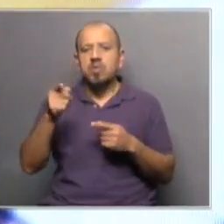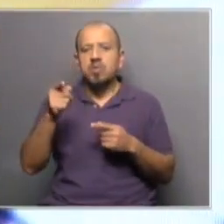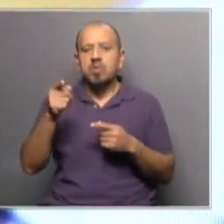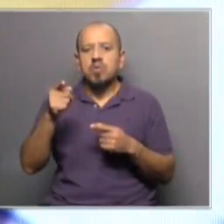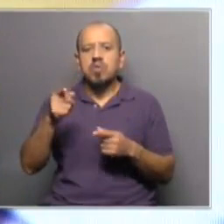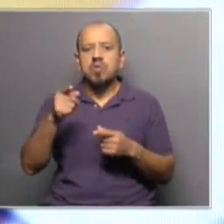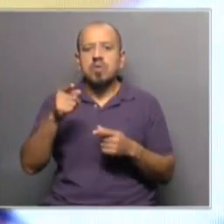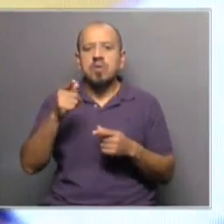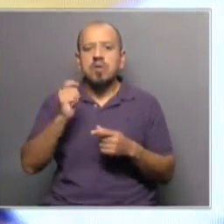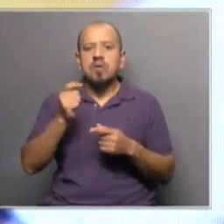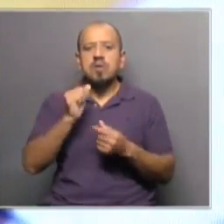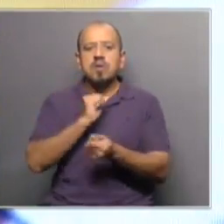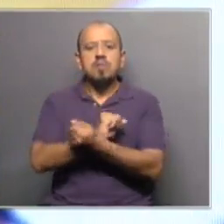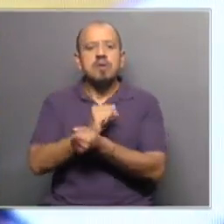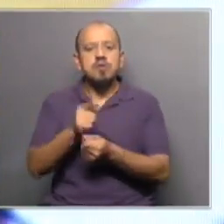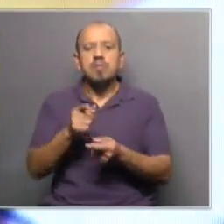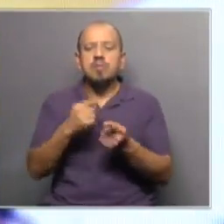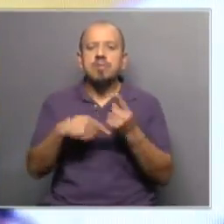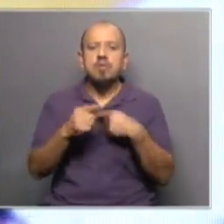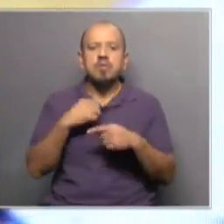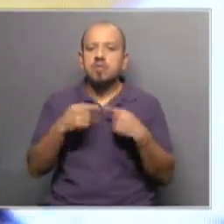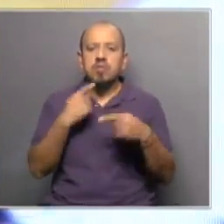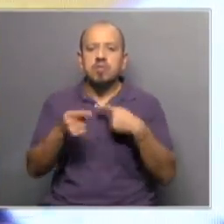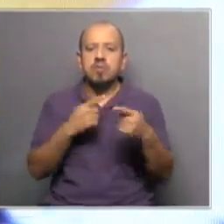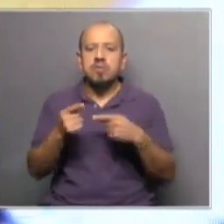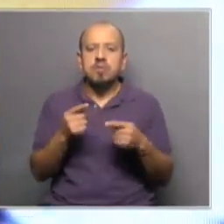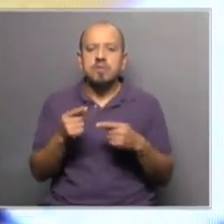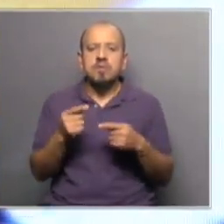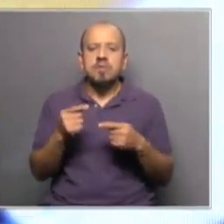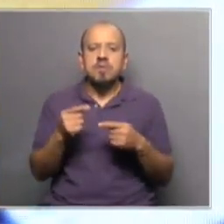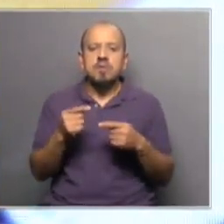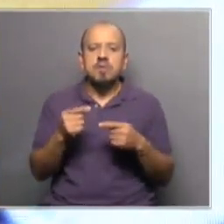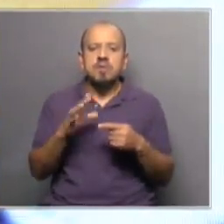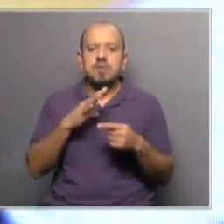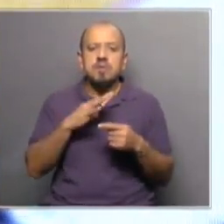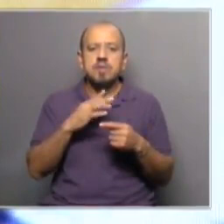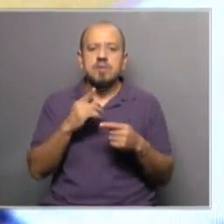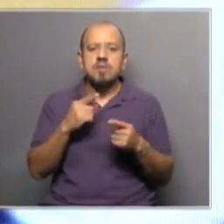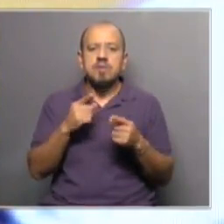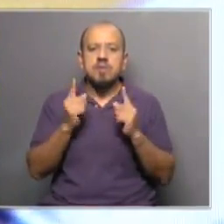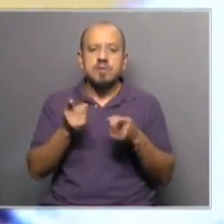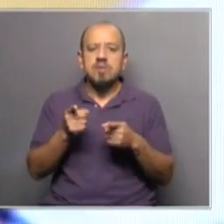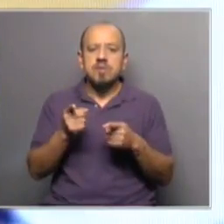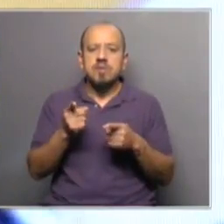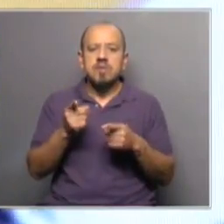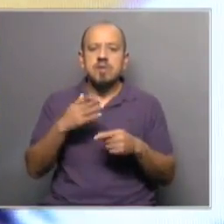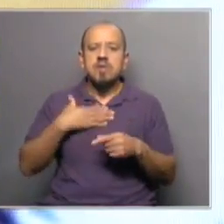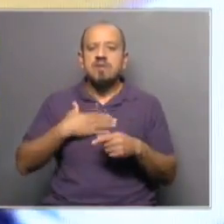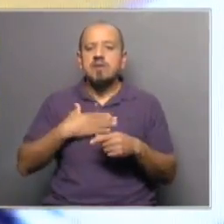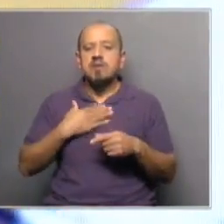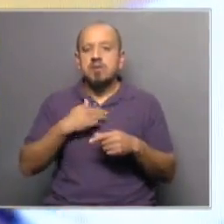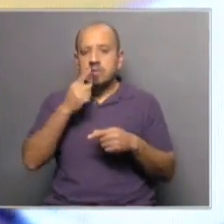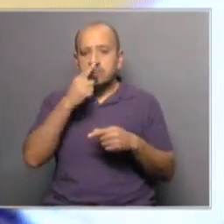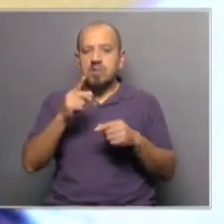prisión de libertad, sí, pero después no continúa la carrera, ¿no? No sé, incluso hay algunas notas, pero también el caso Defensor del 76 es un